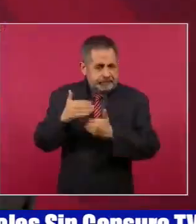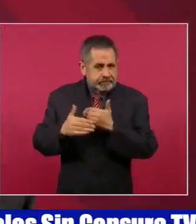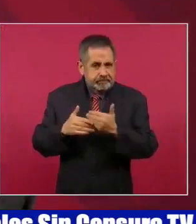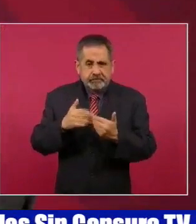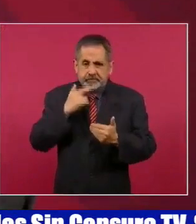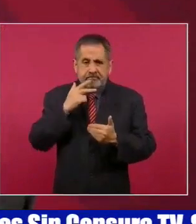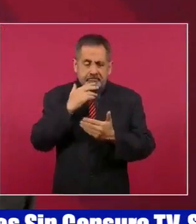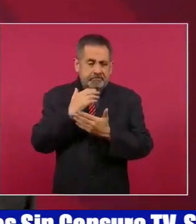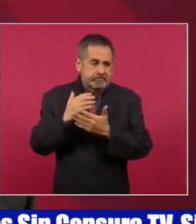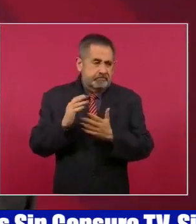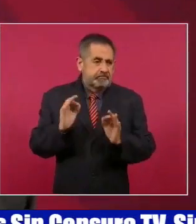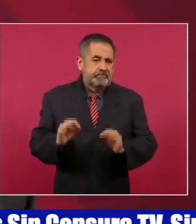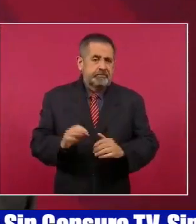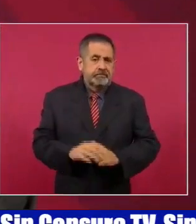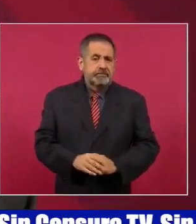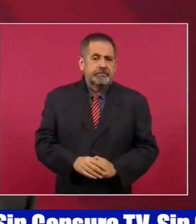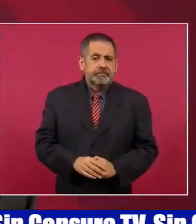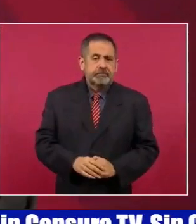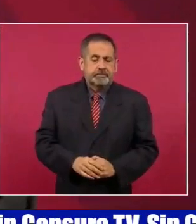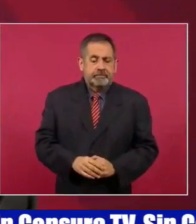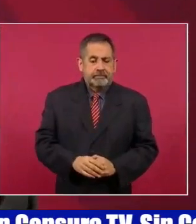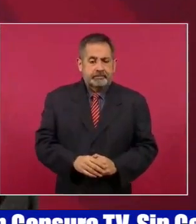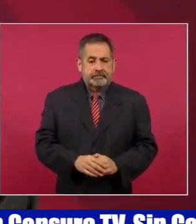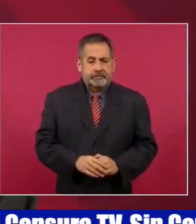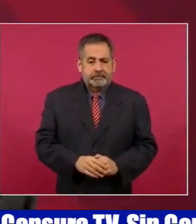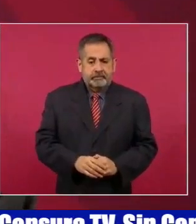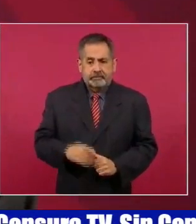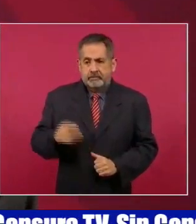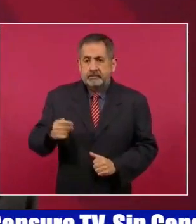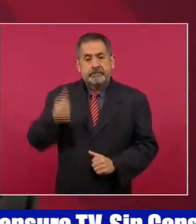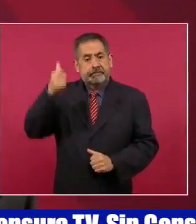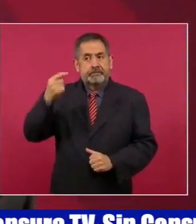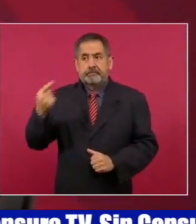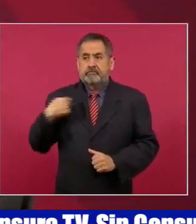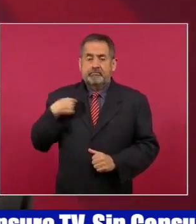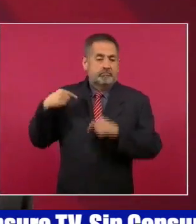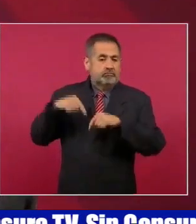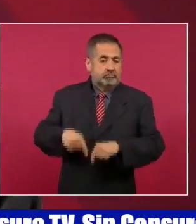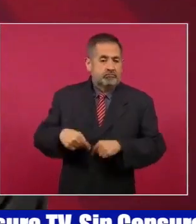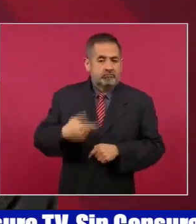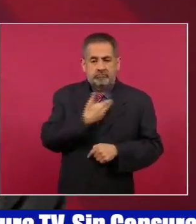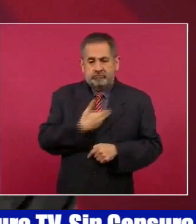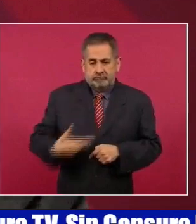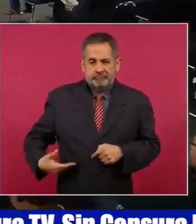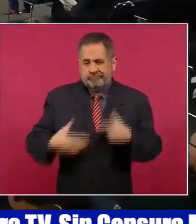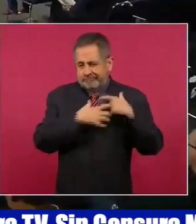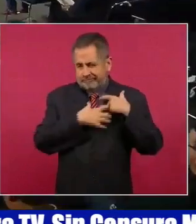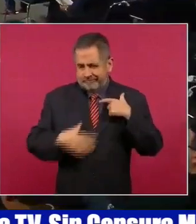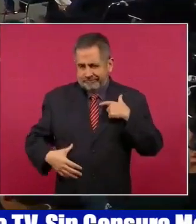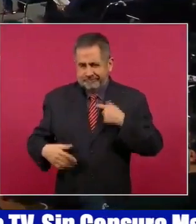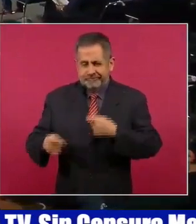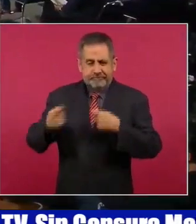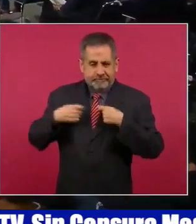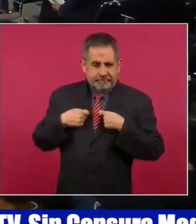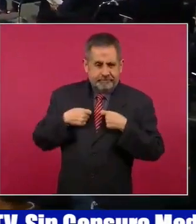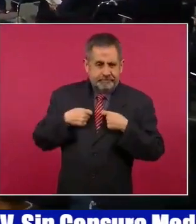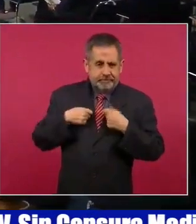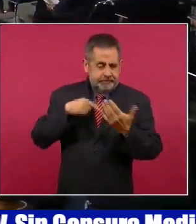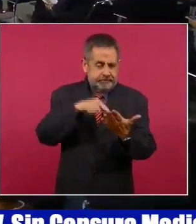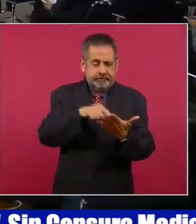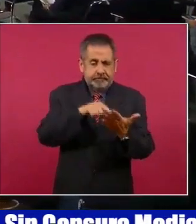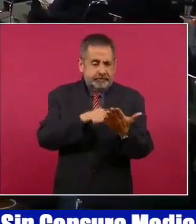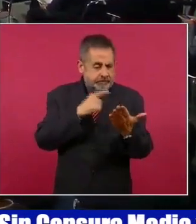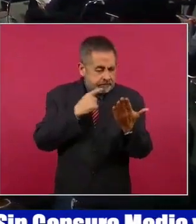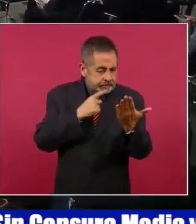lo suficiente para proteger a las mujeres. Una reportera por ahí le reprochó al presidente Andrés